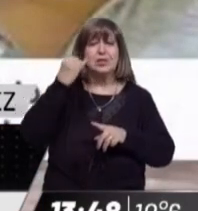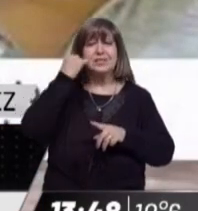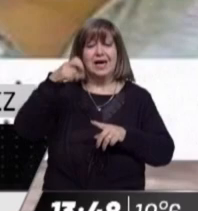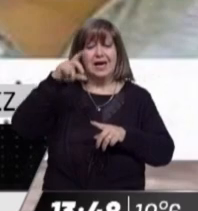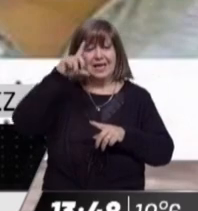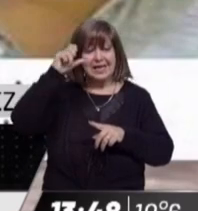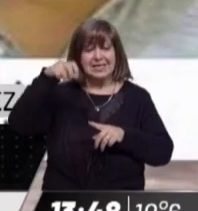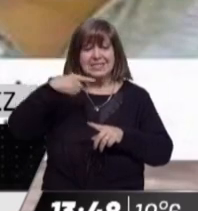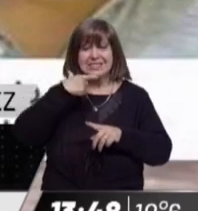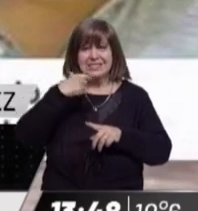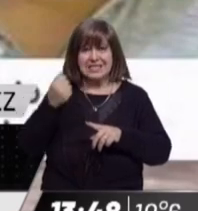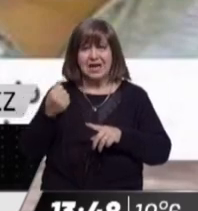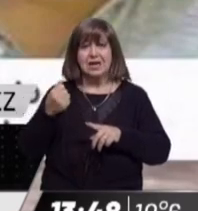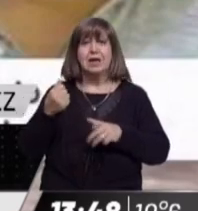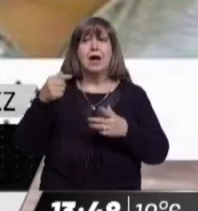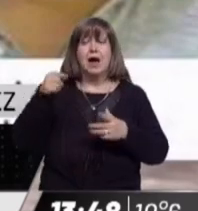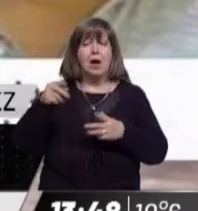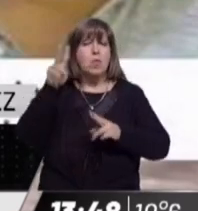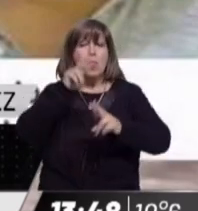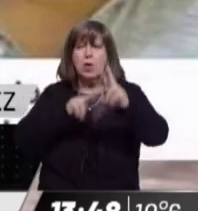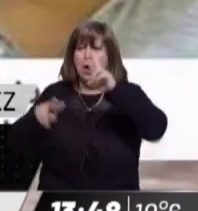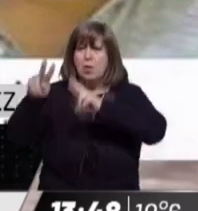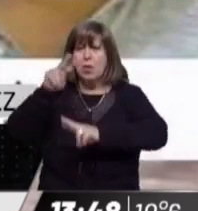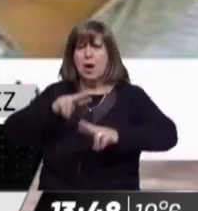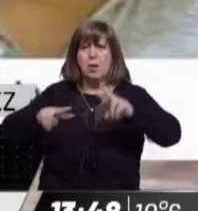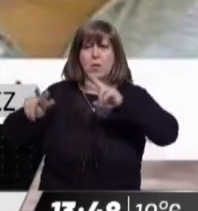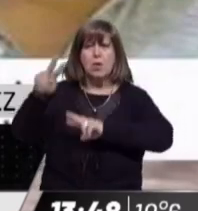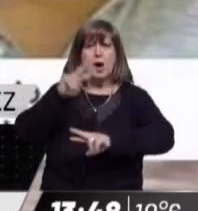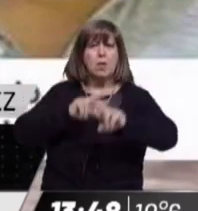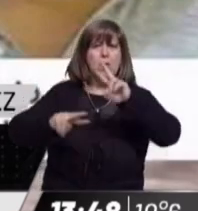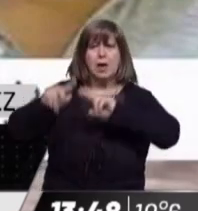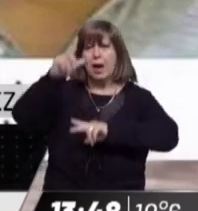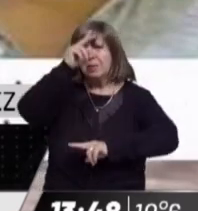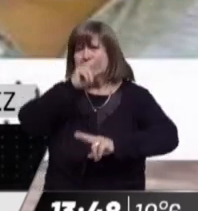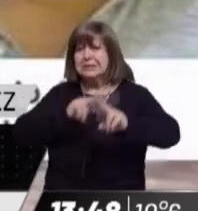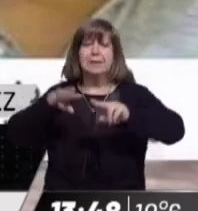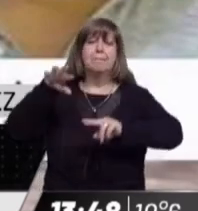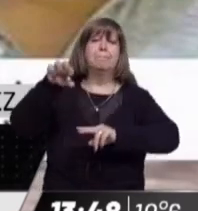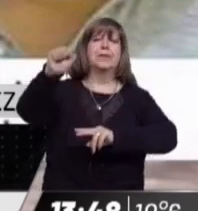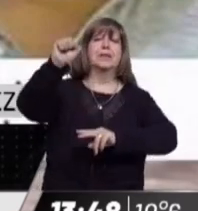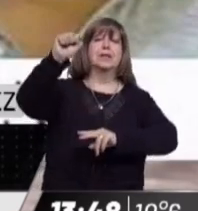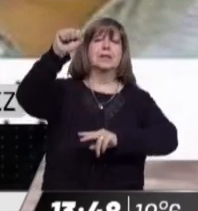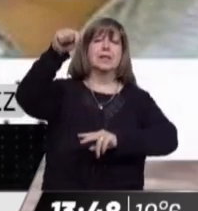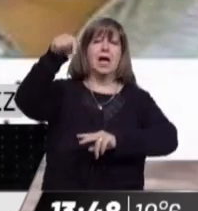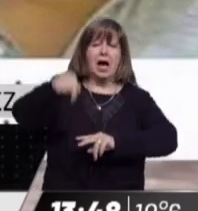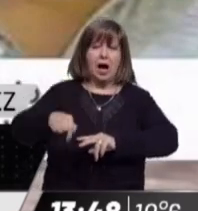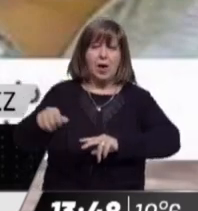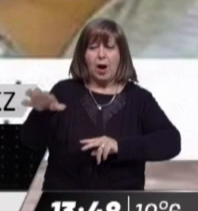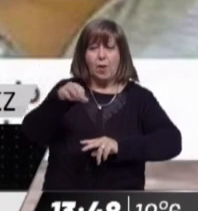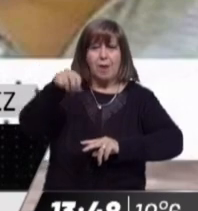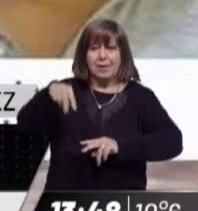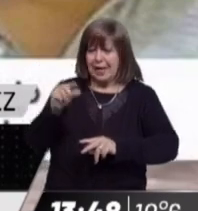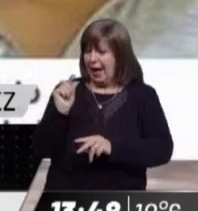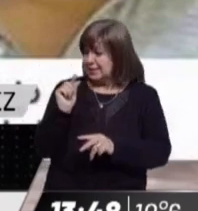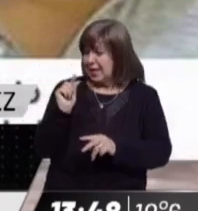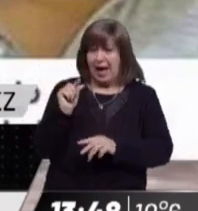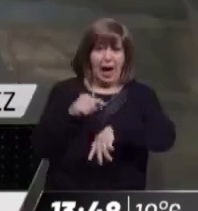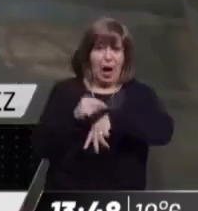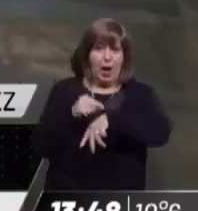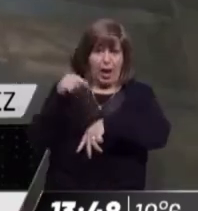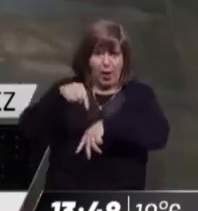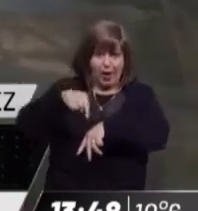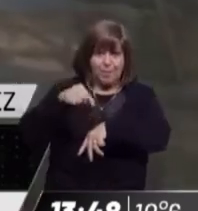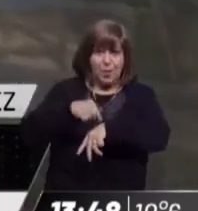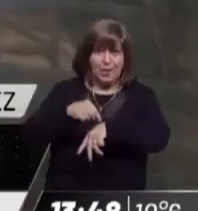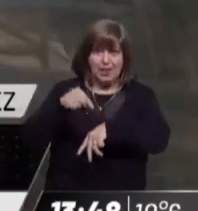Era intensamente buscado por la justicia y finalmente lo atraparon en el departamento de Guaymallén hace instantes nada más. Bueno,